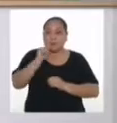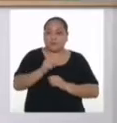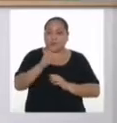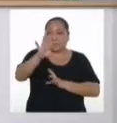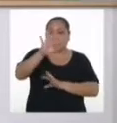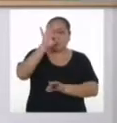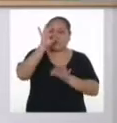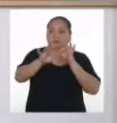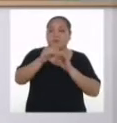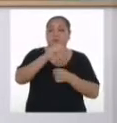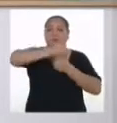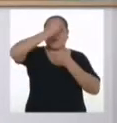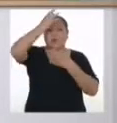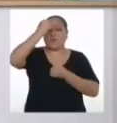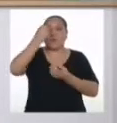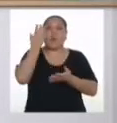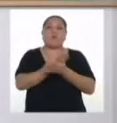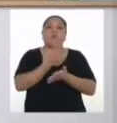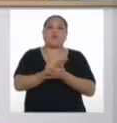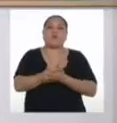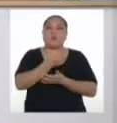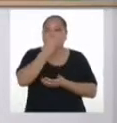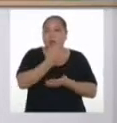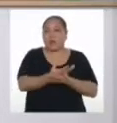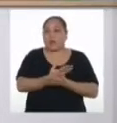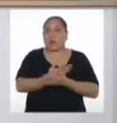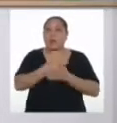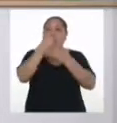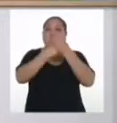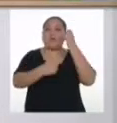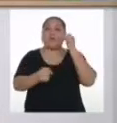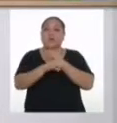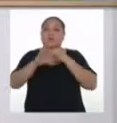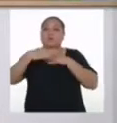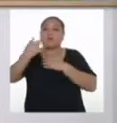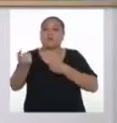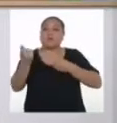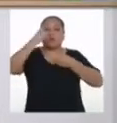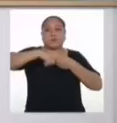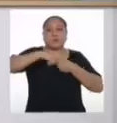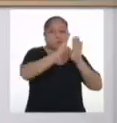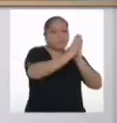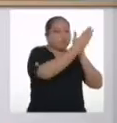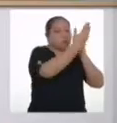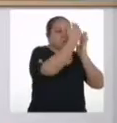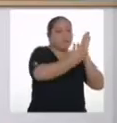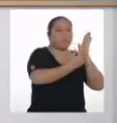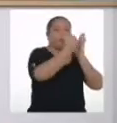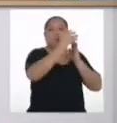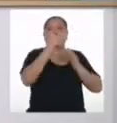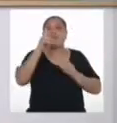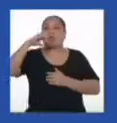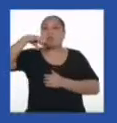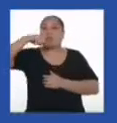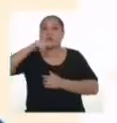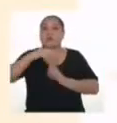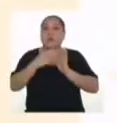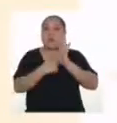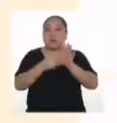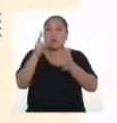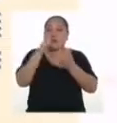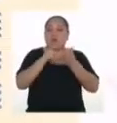encontraremos información válida y confiable que luego incorporaremos en nuestro díptico. Les mostraré la